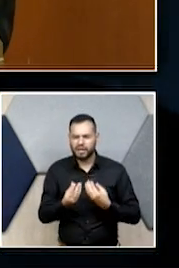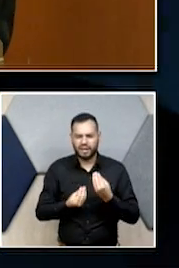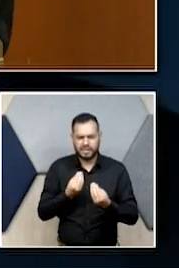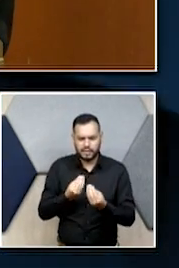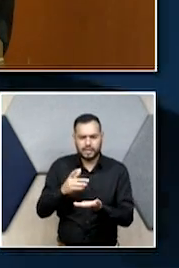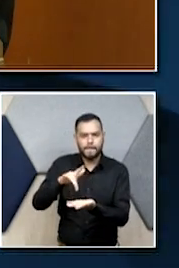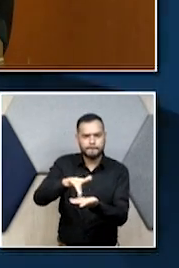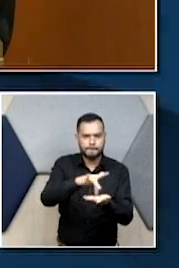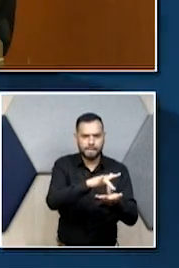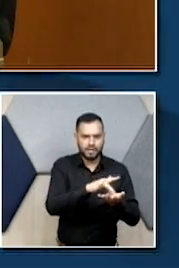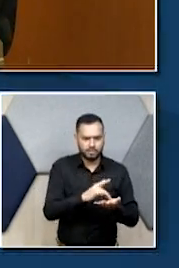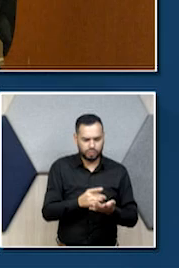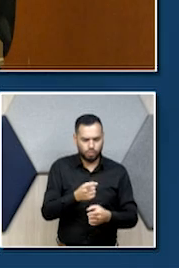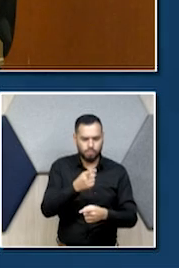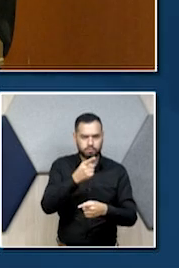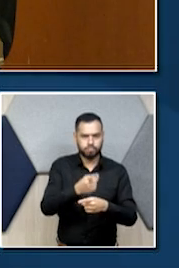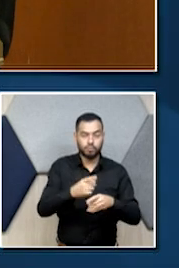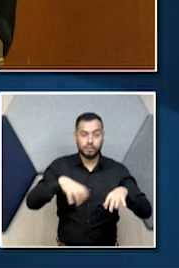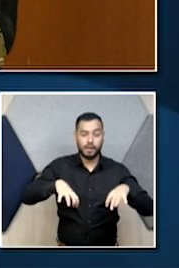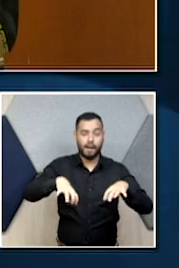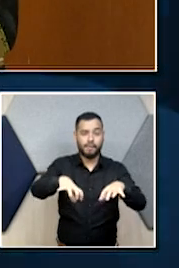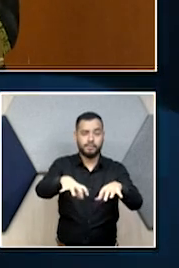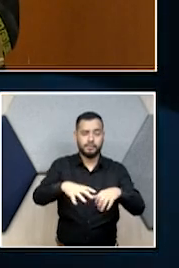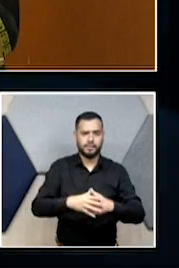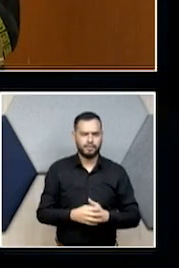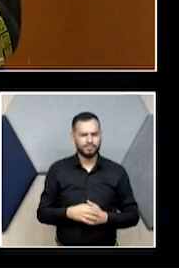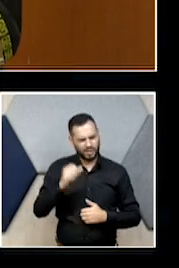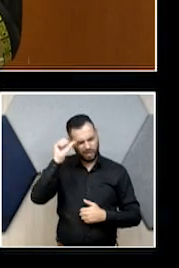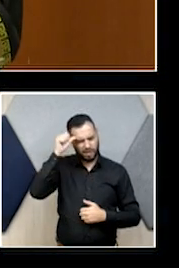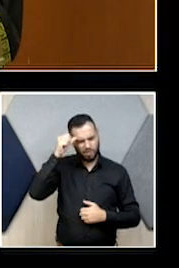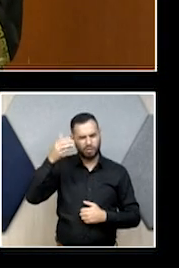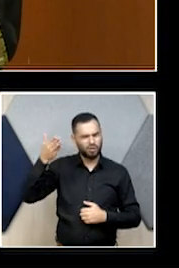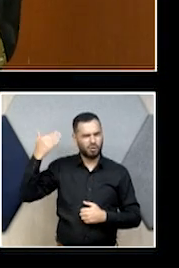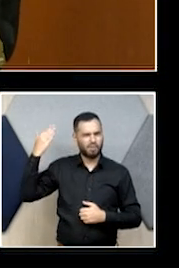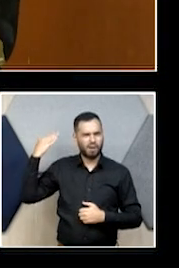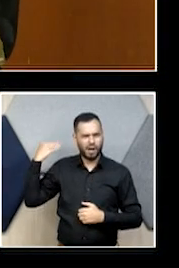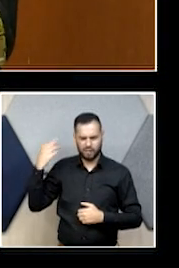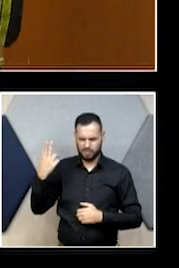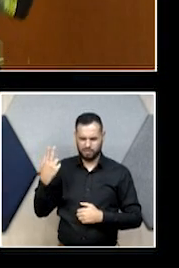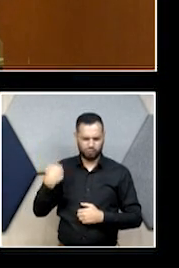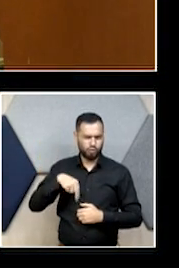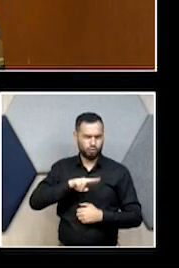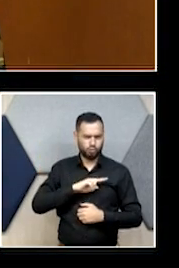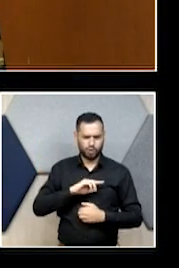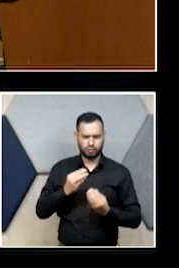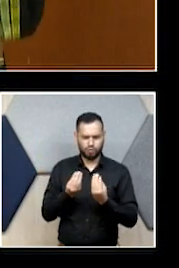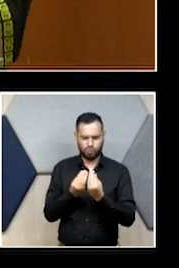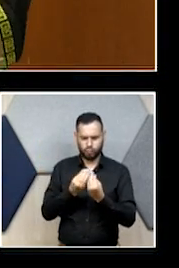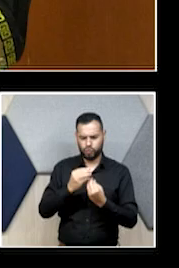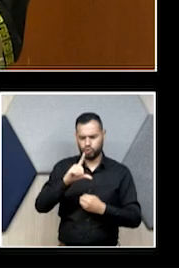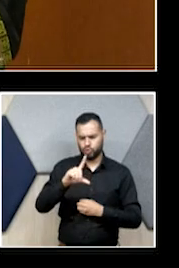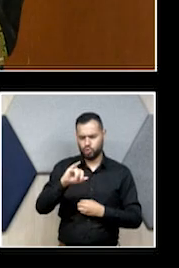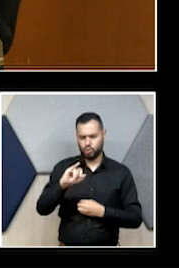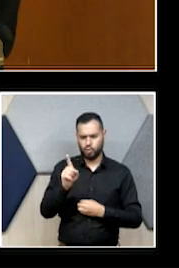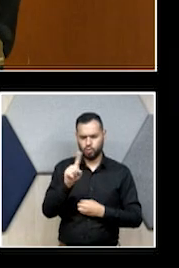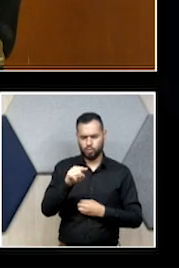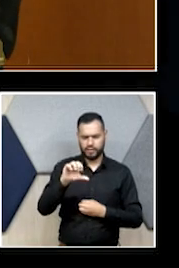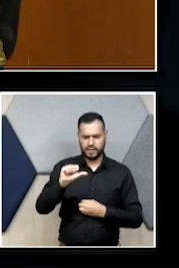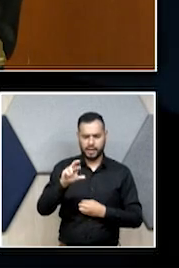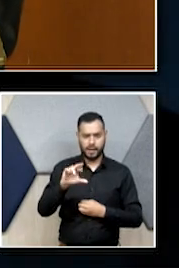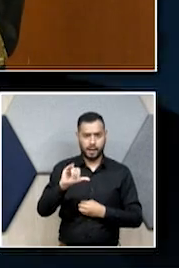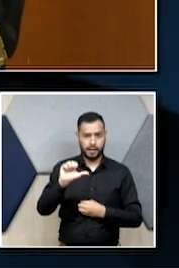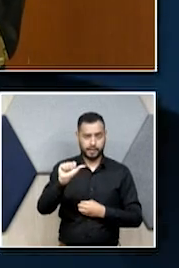activa. Recuerdo que en aquel momento nuestro compañero Luis Fernando Arias, que en paz